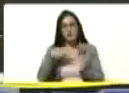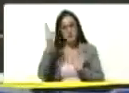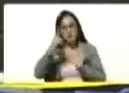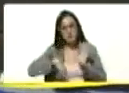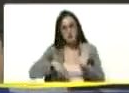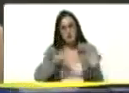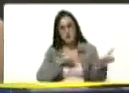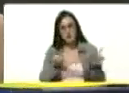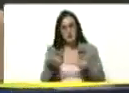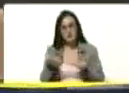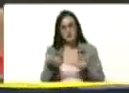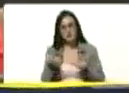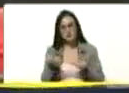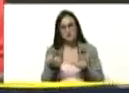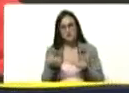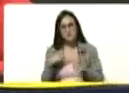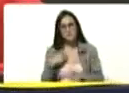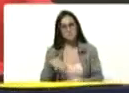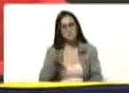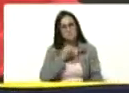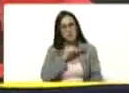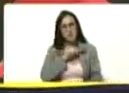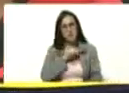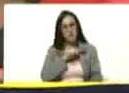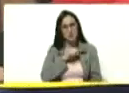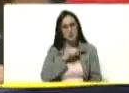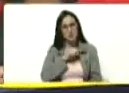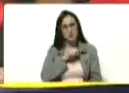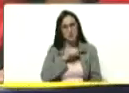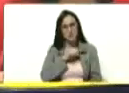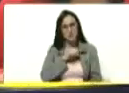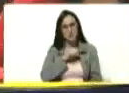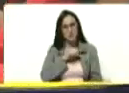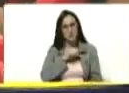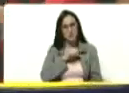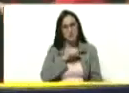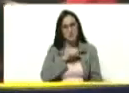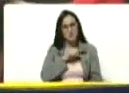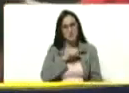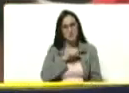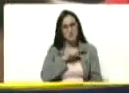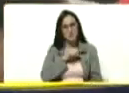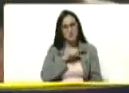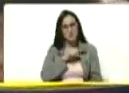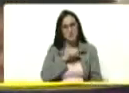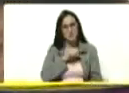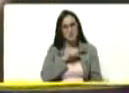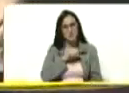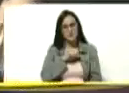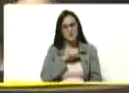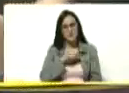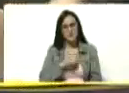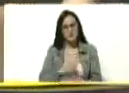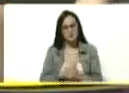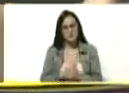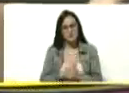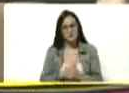awe. Pues me llamó muchísima la atención. To understand how could they have arrived at such a construct.